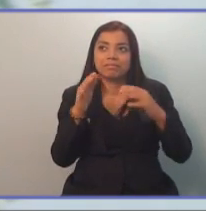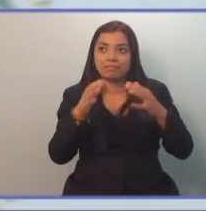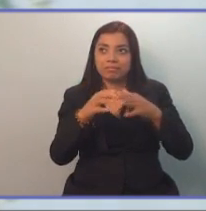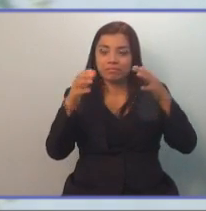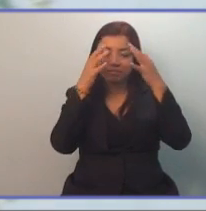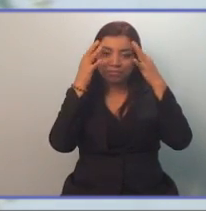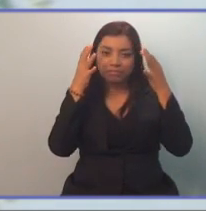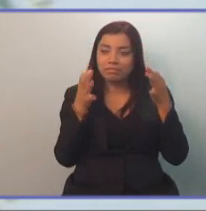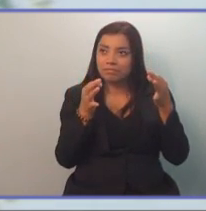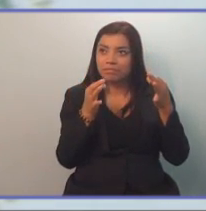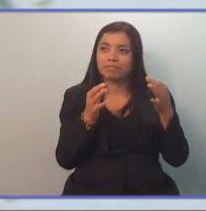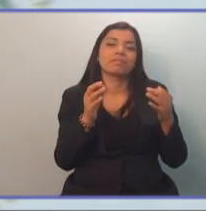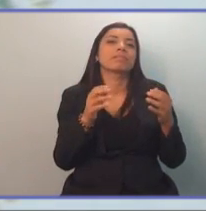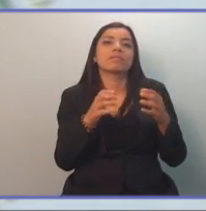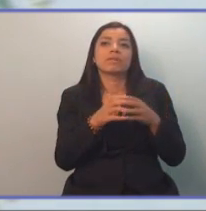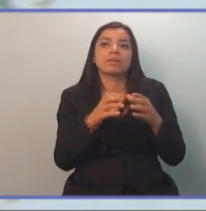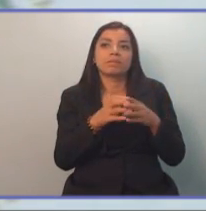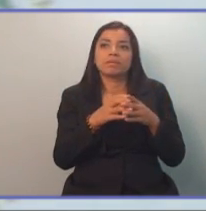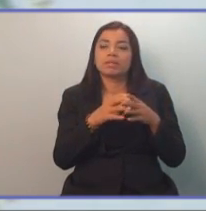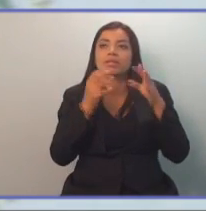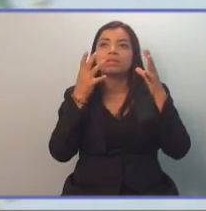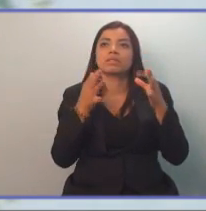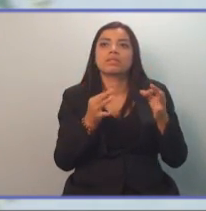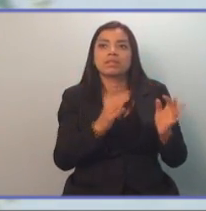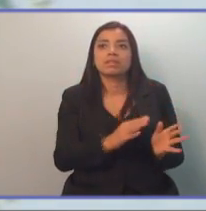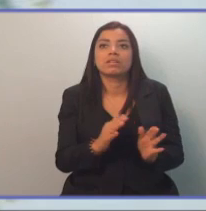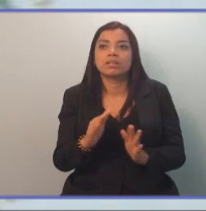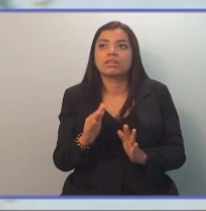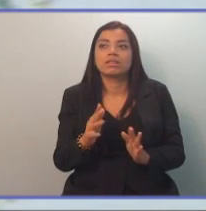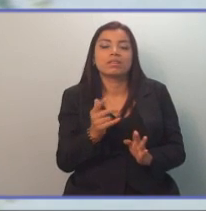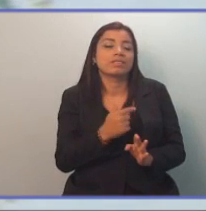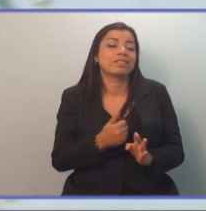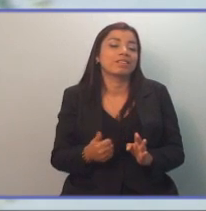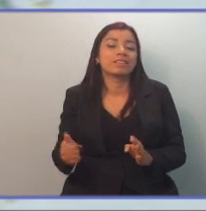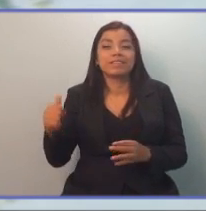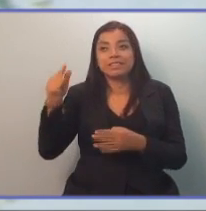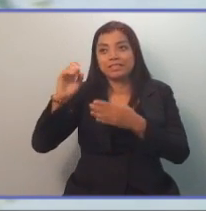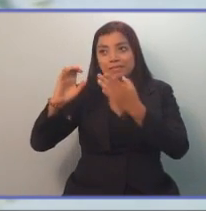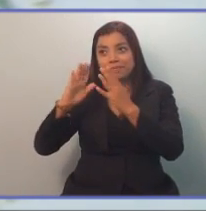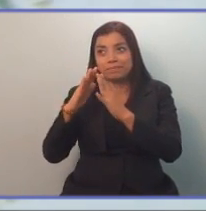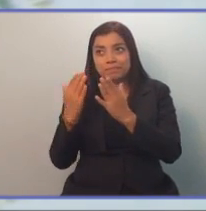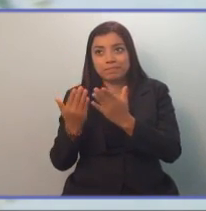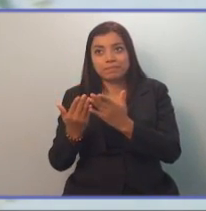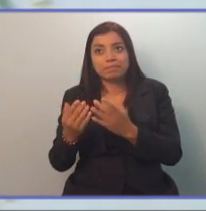dictámenes o del dictamen final del constituyente,